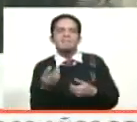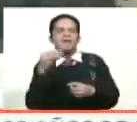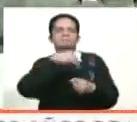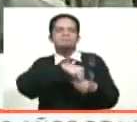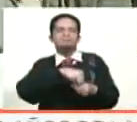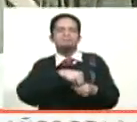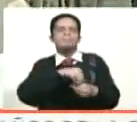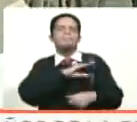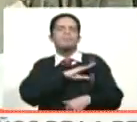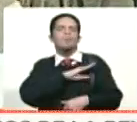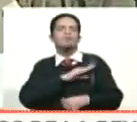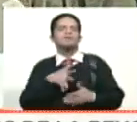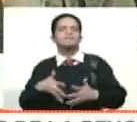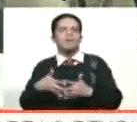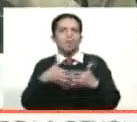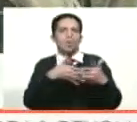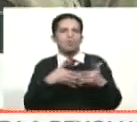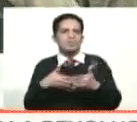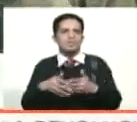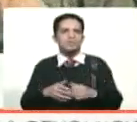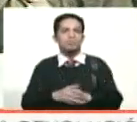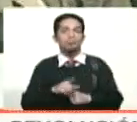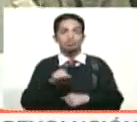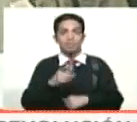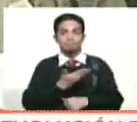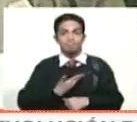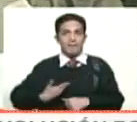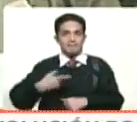intervencionista de Donald Trump, señor Pedro Sánchez.